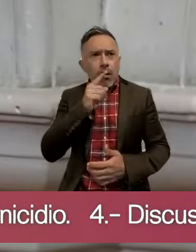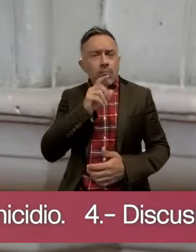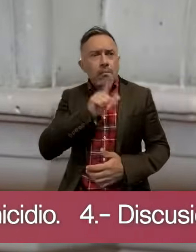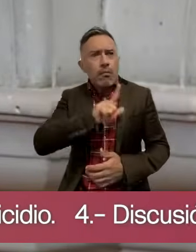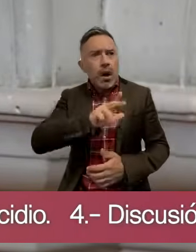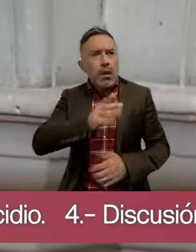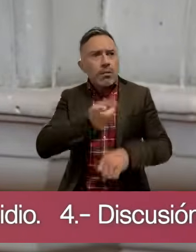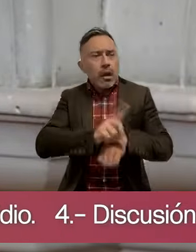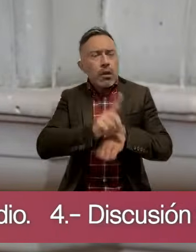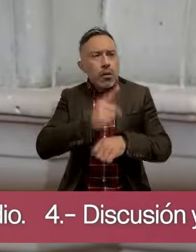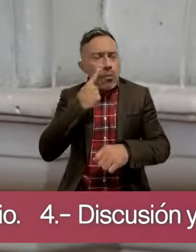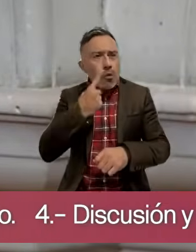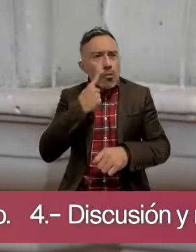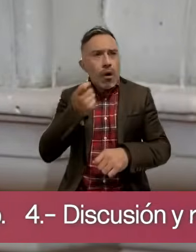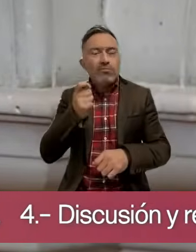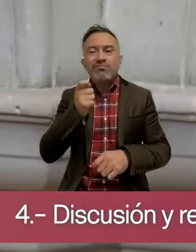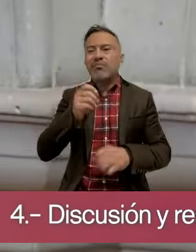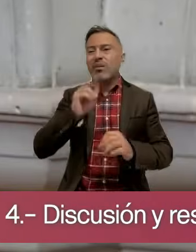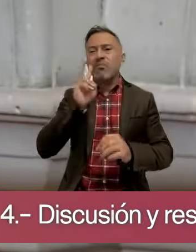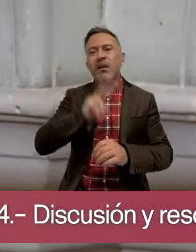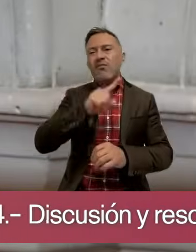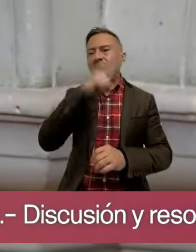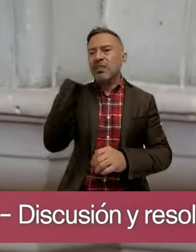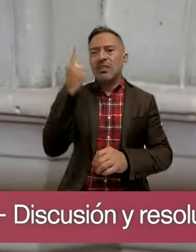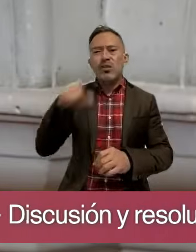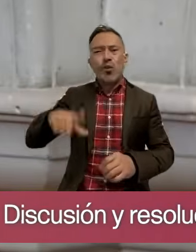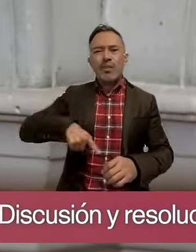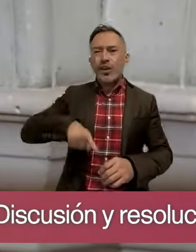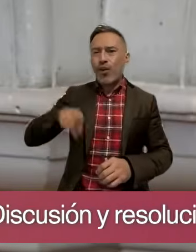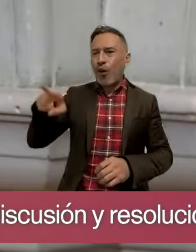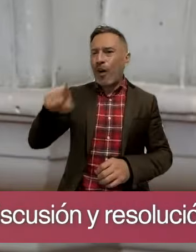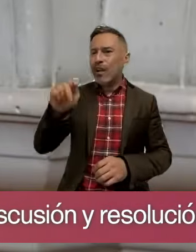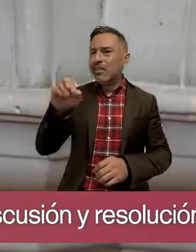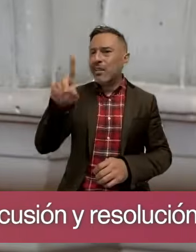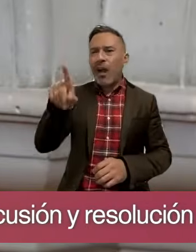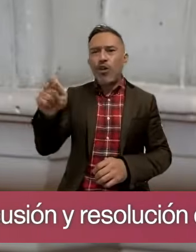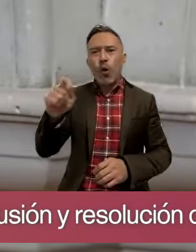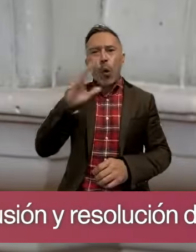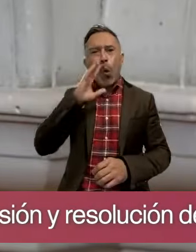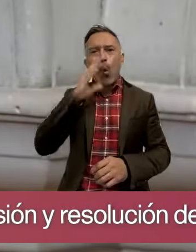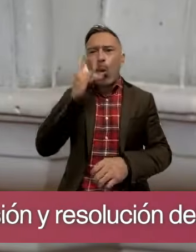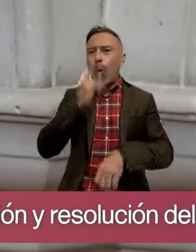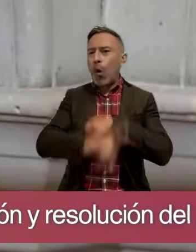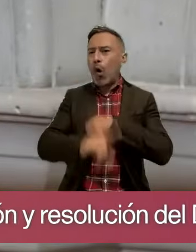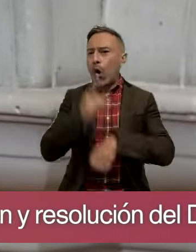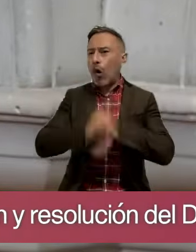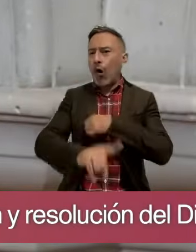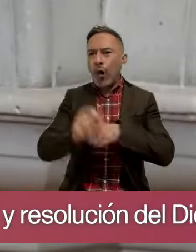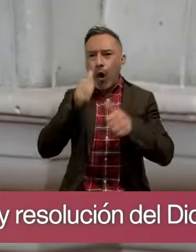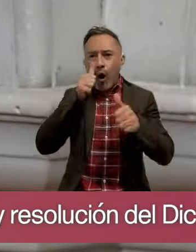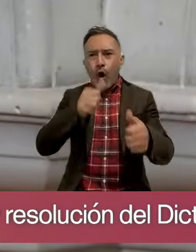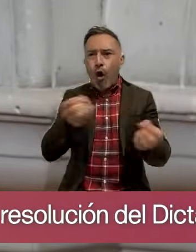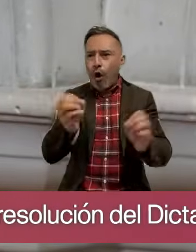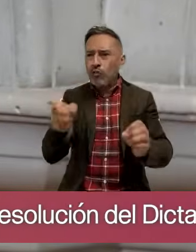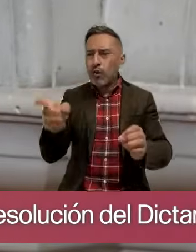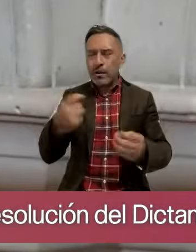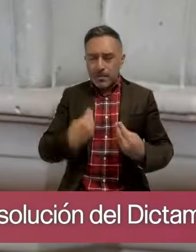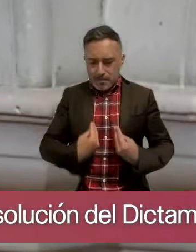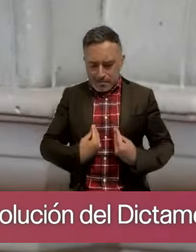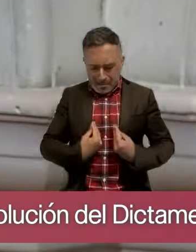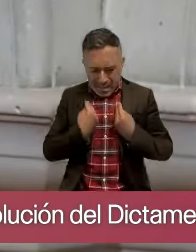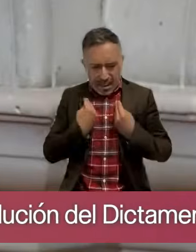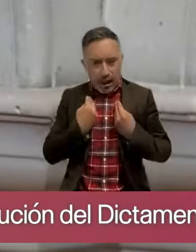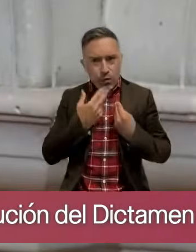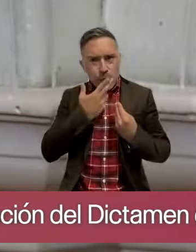El Estado no está cumpliendo con su deber. El Estado ha fallado en proteger la vida y en defender la libertad.